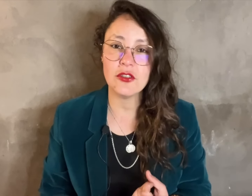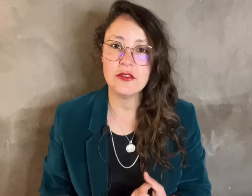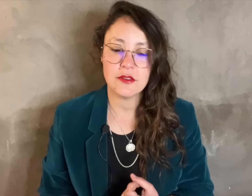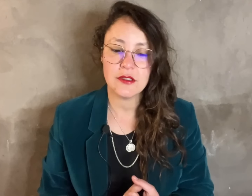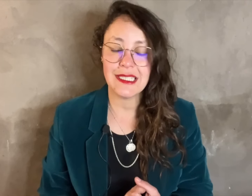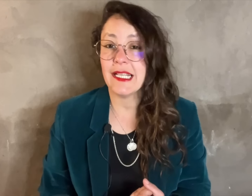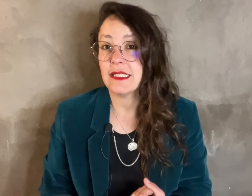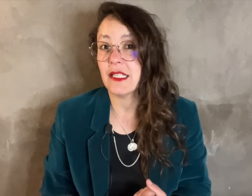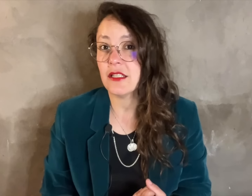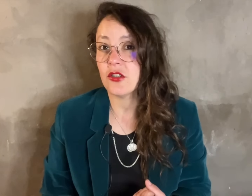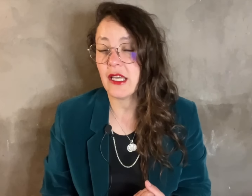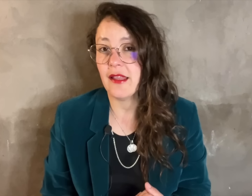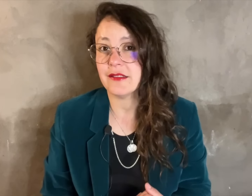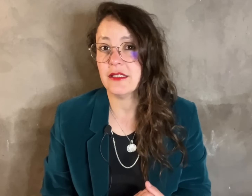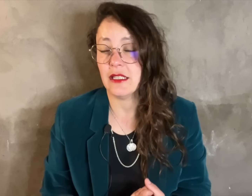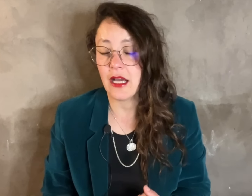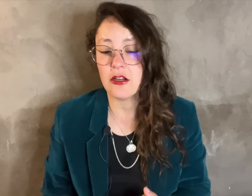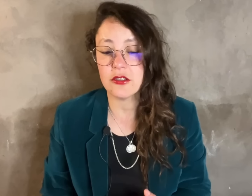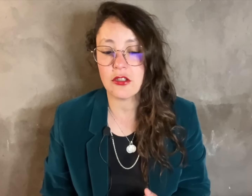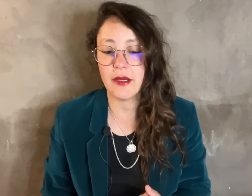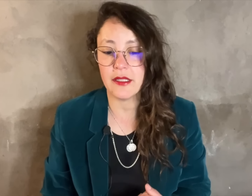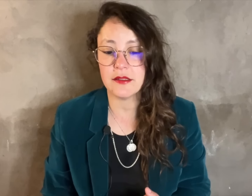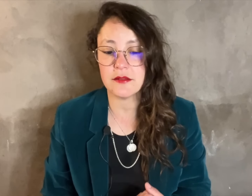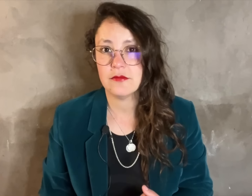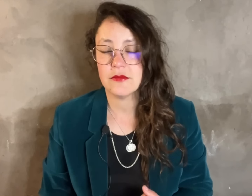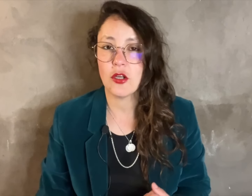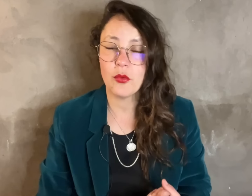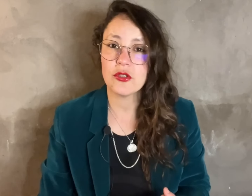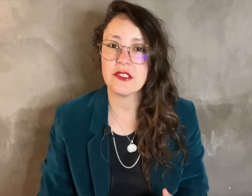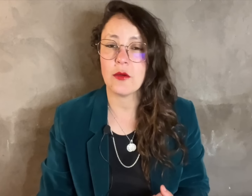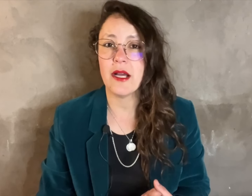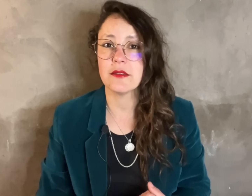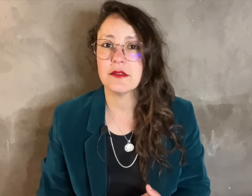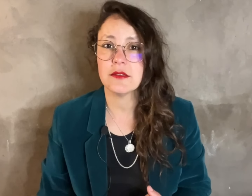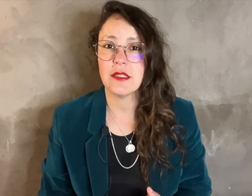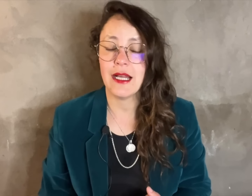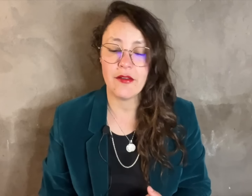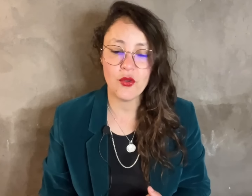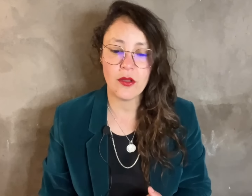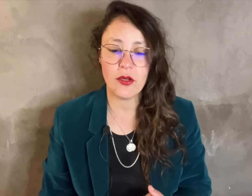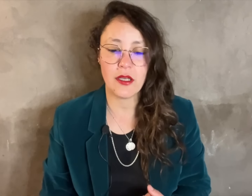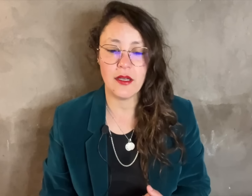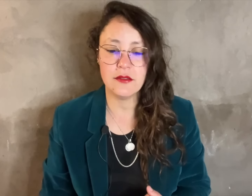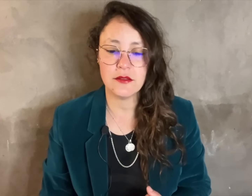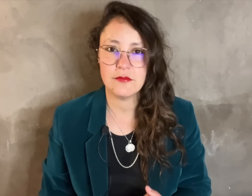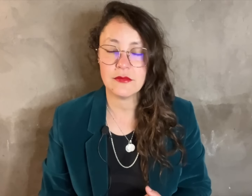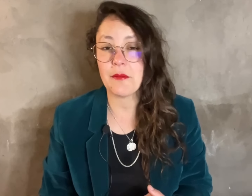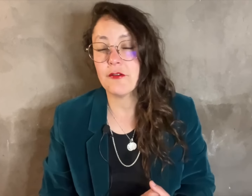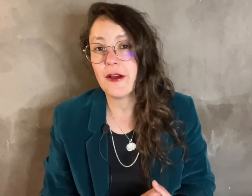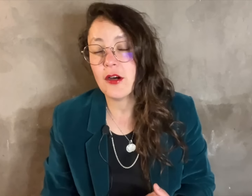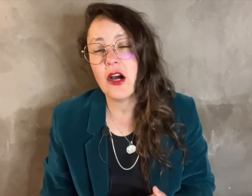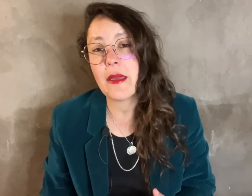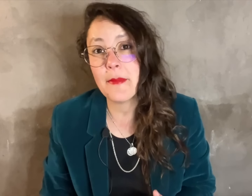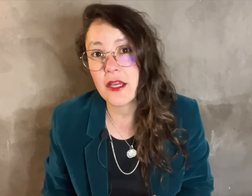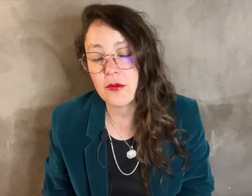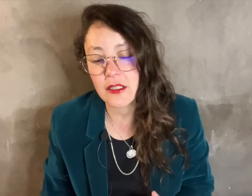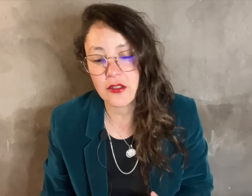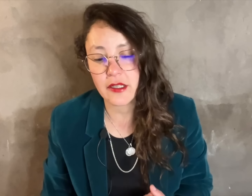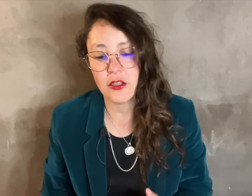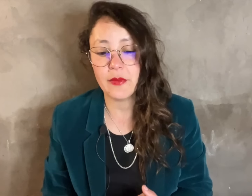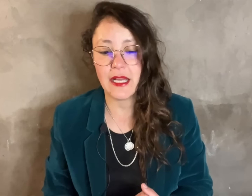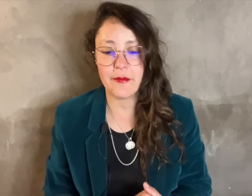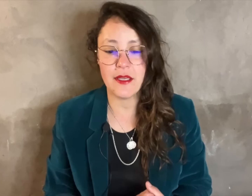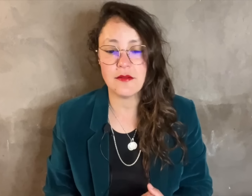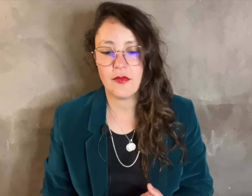el caso del exteniente Ojeda asesinado a nuestro país se lo puso chahuan a la viuda de Ojeda también fue abogado de meo